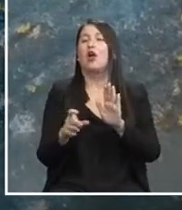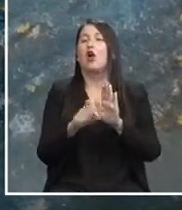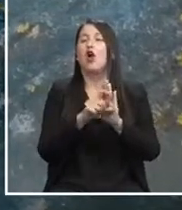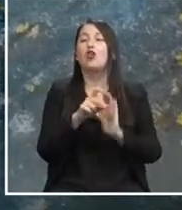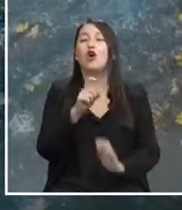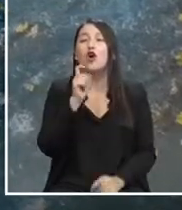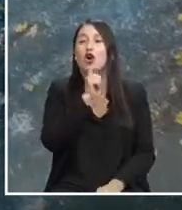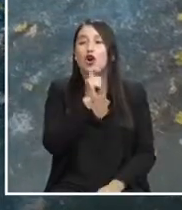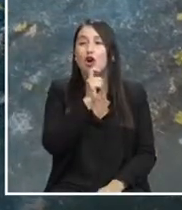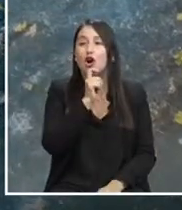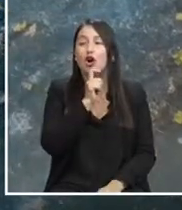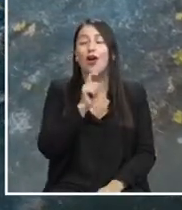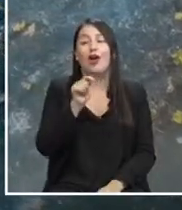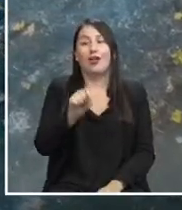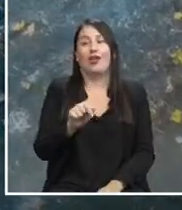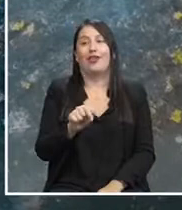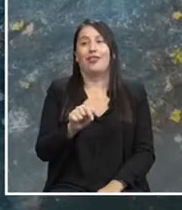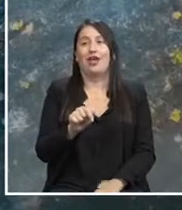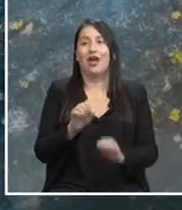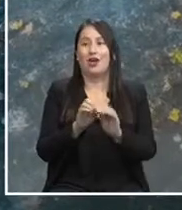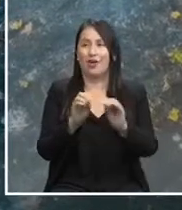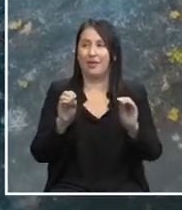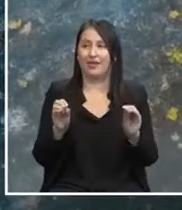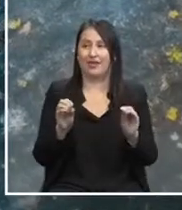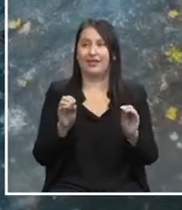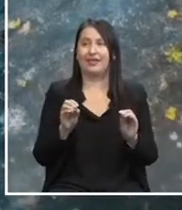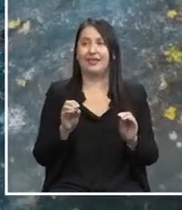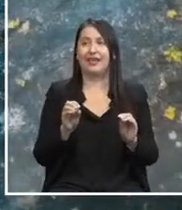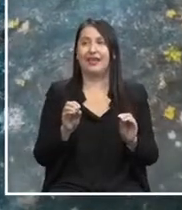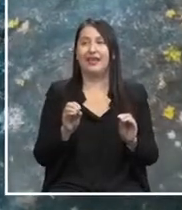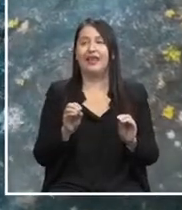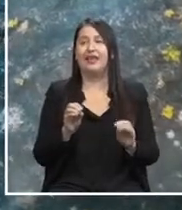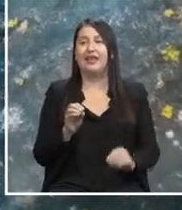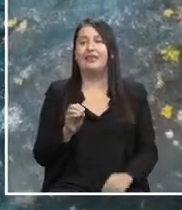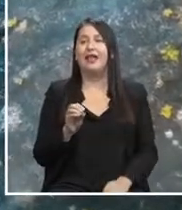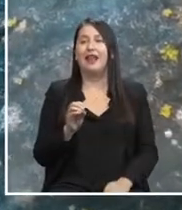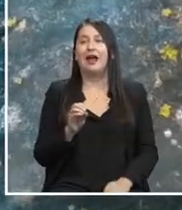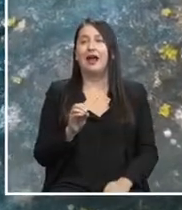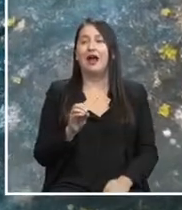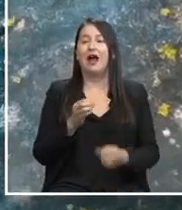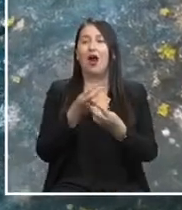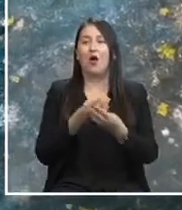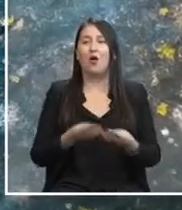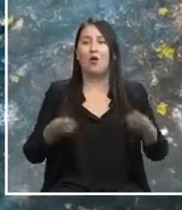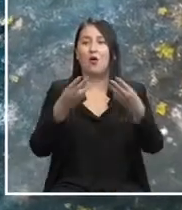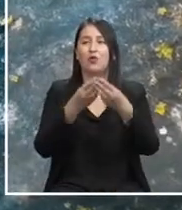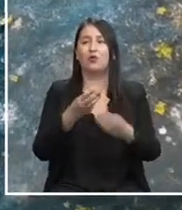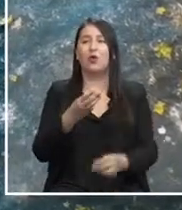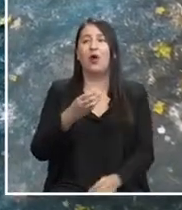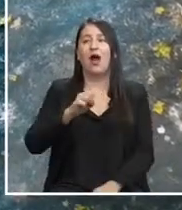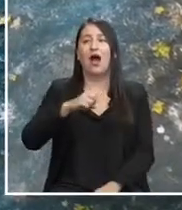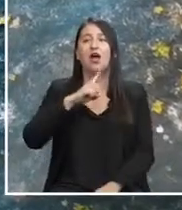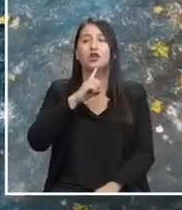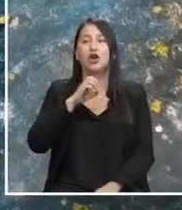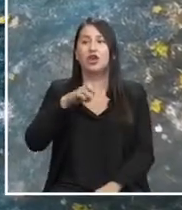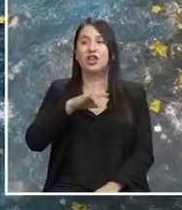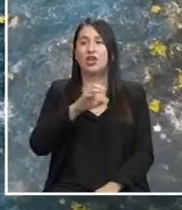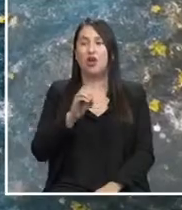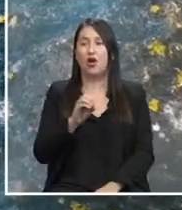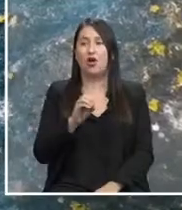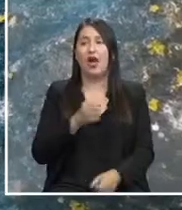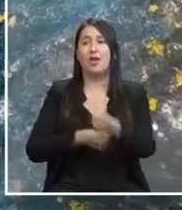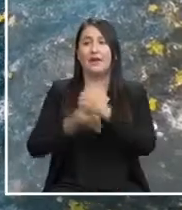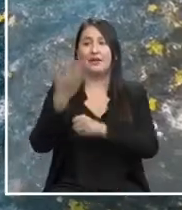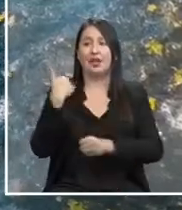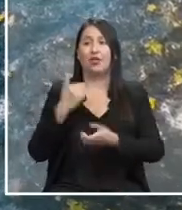que nos encontramos ahora, como lo expresó el secretario general de la ONU, Antonio Guterres, el pasado año.